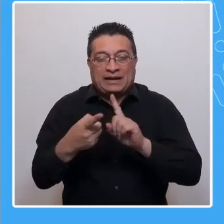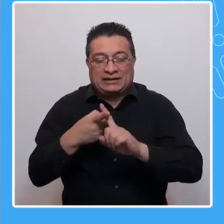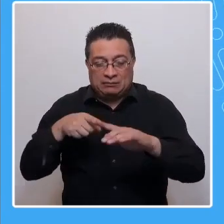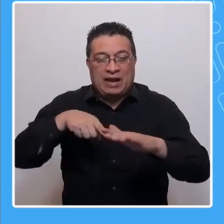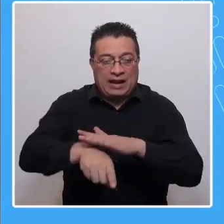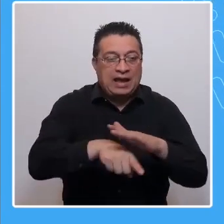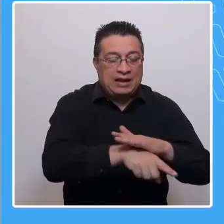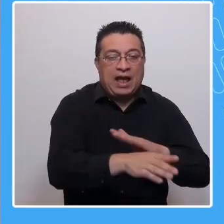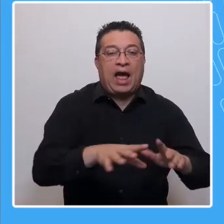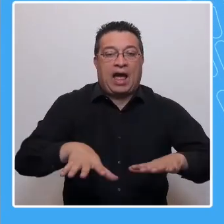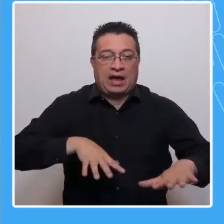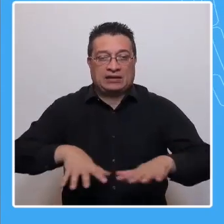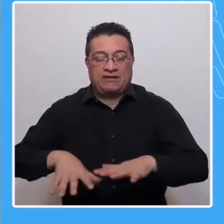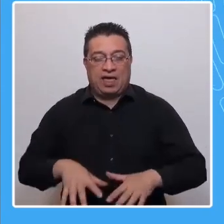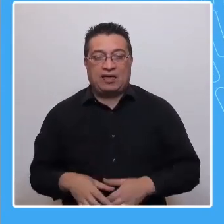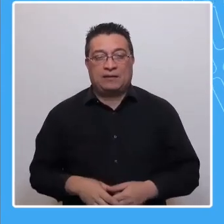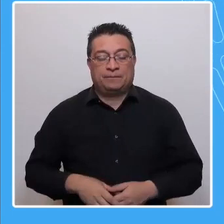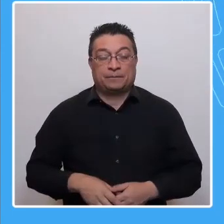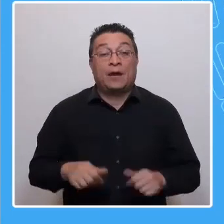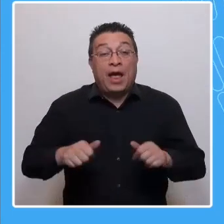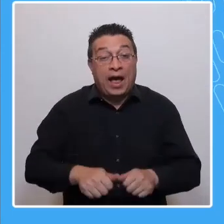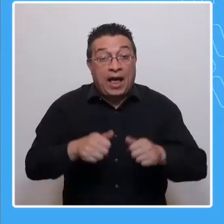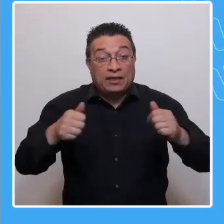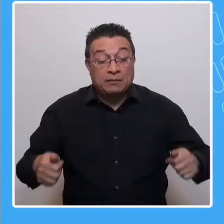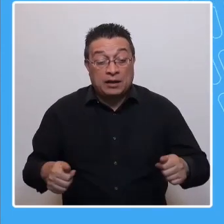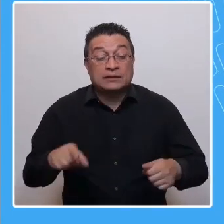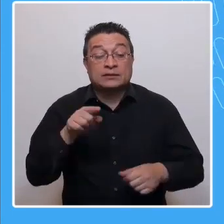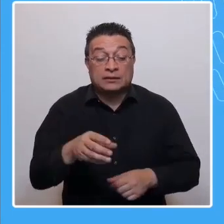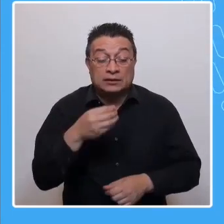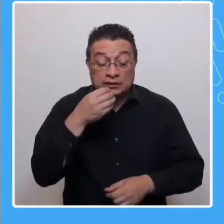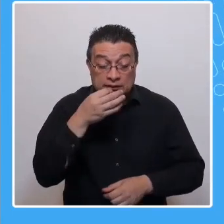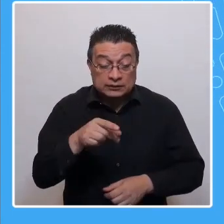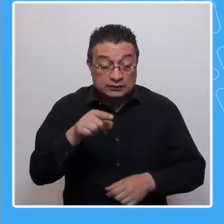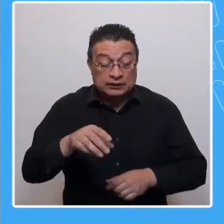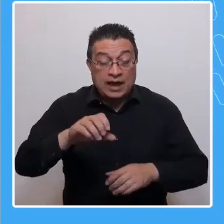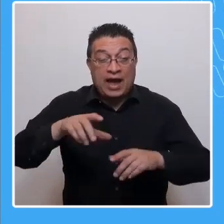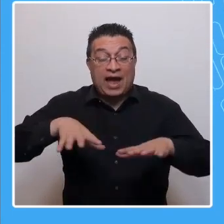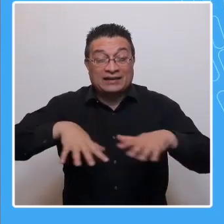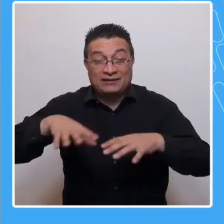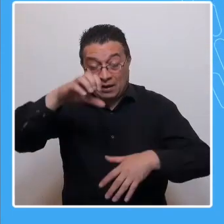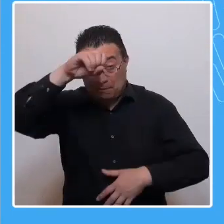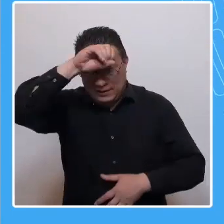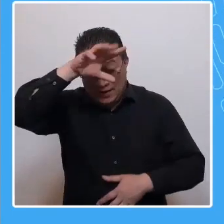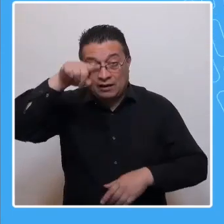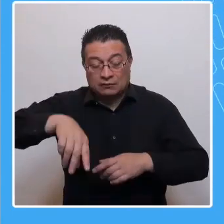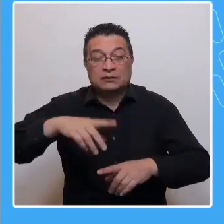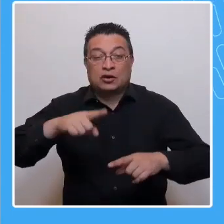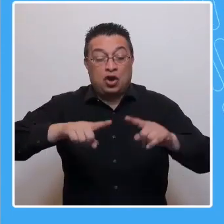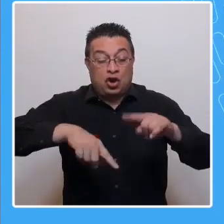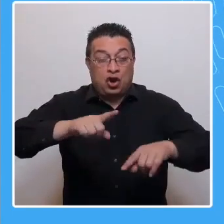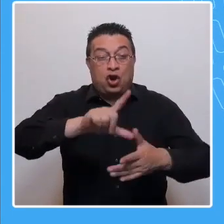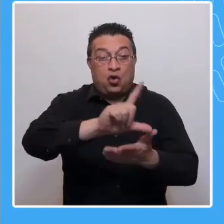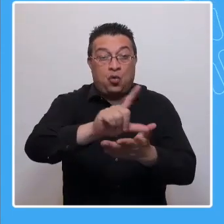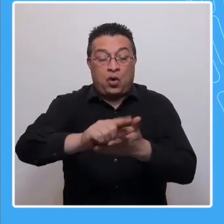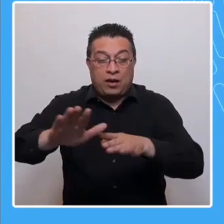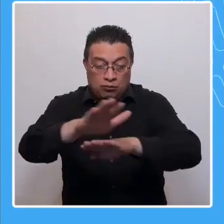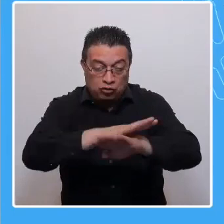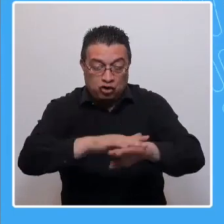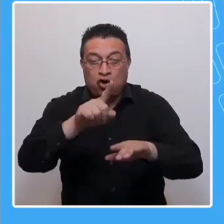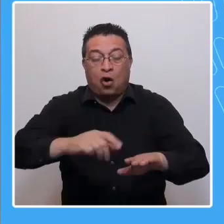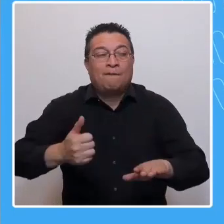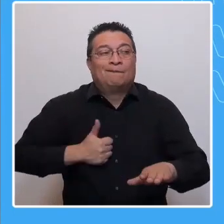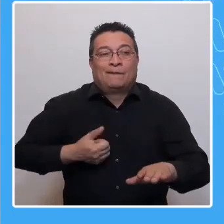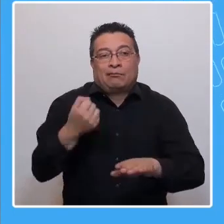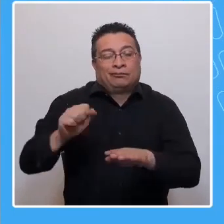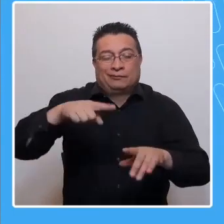actividades. Además, se menciona que quedan excluidas de toda actividad minera aquellas que se definan como áreas protegidas, algo que hoy en día no se cumple y que también